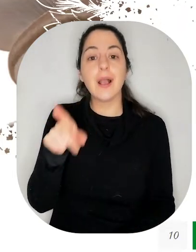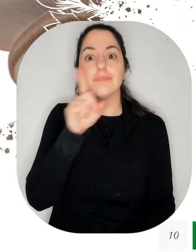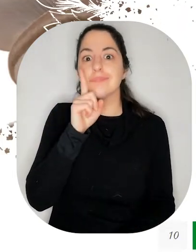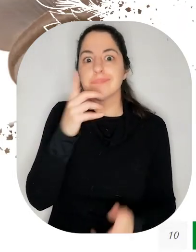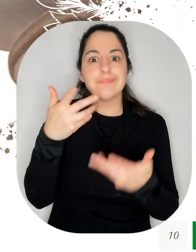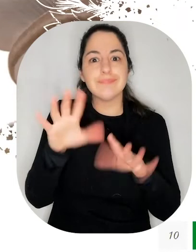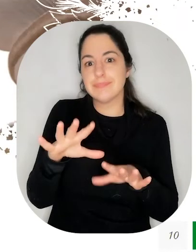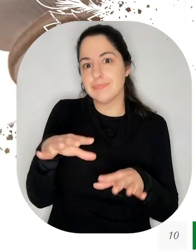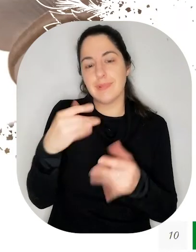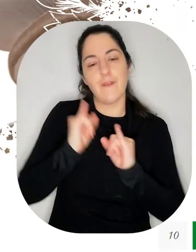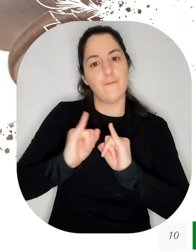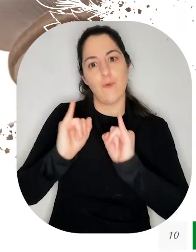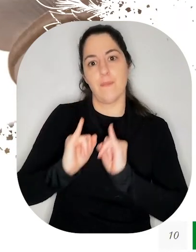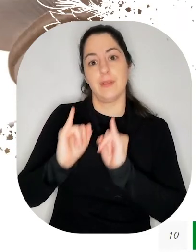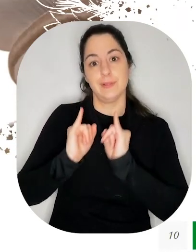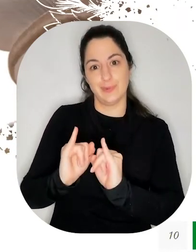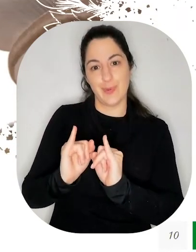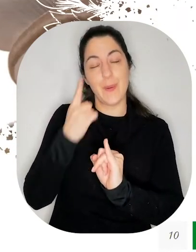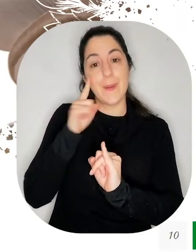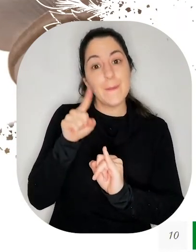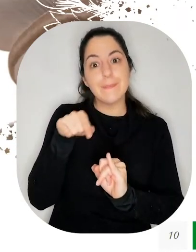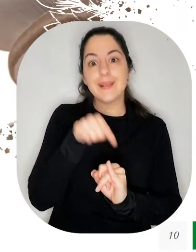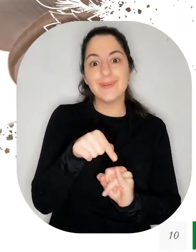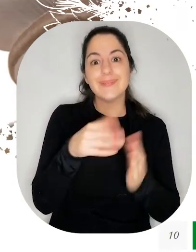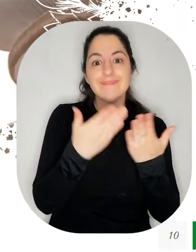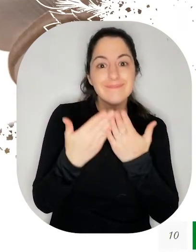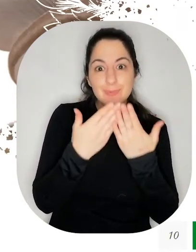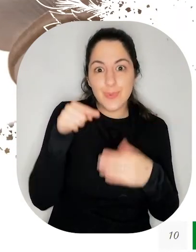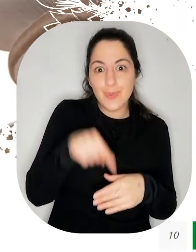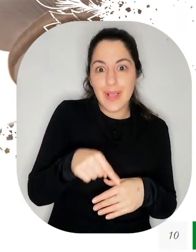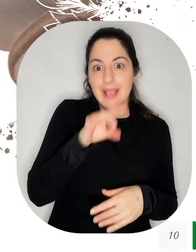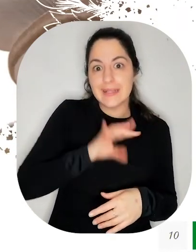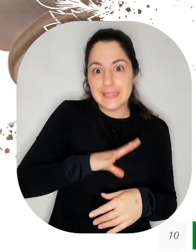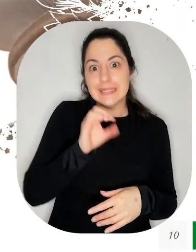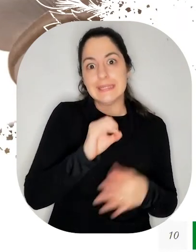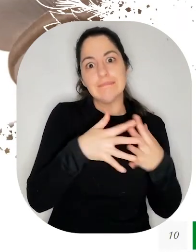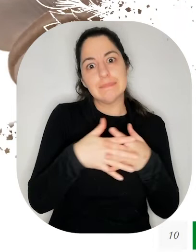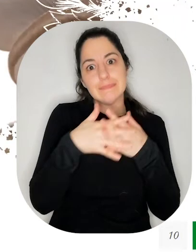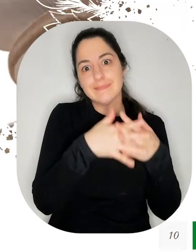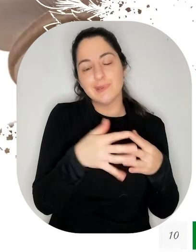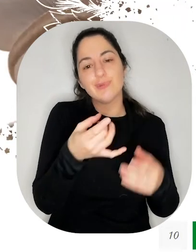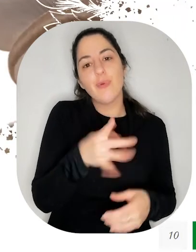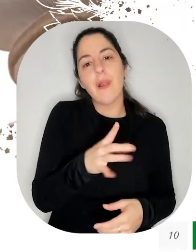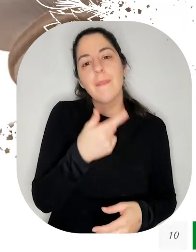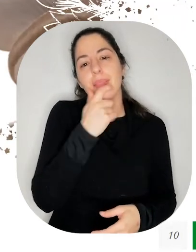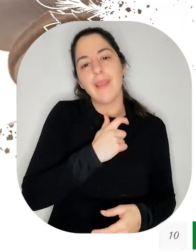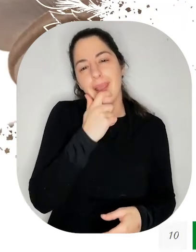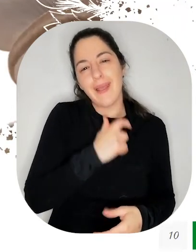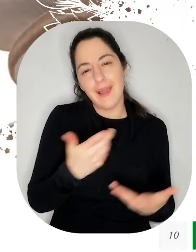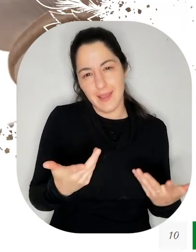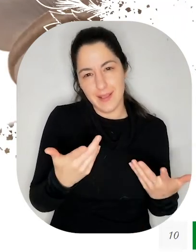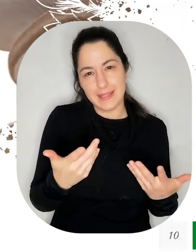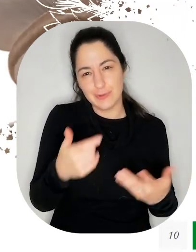siendo integrados en estas revisiones sistemáticas, que solo buscan texto en inglés. Y bueno,